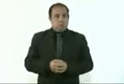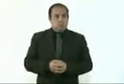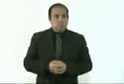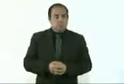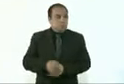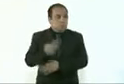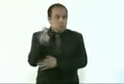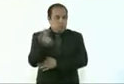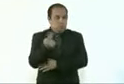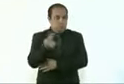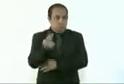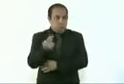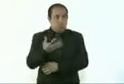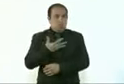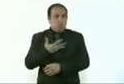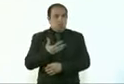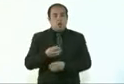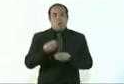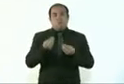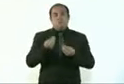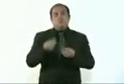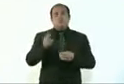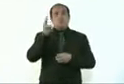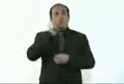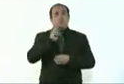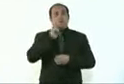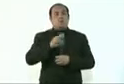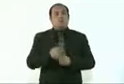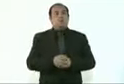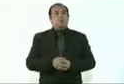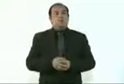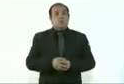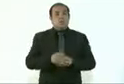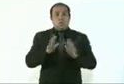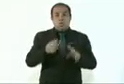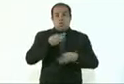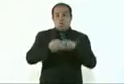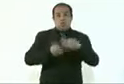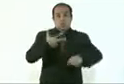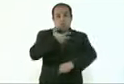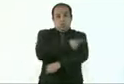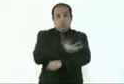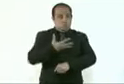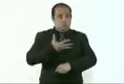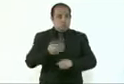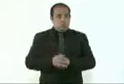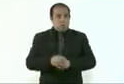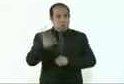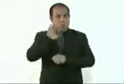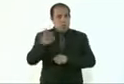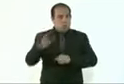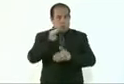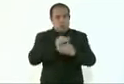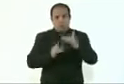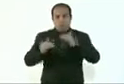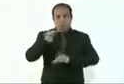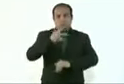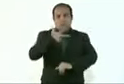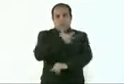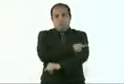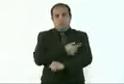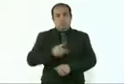no es necesario que haya tanto número de pruebas, con el adicional de que ya todos estamos vacunados, o un porcentaje muy alto está vacunado en la